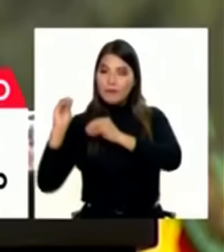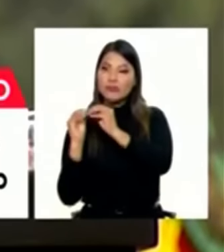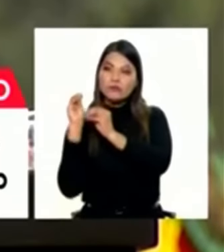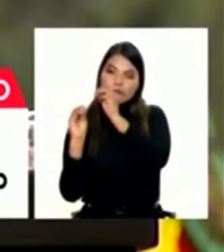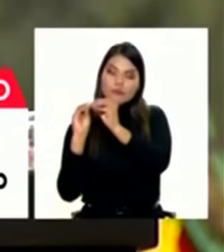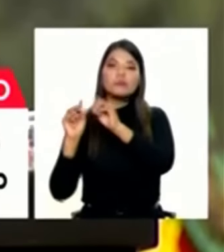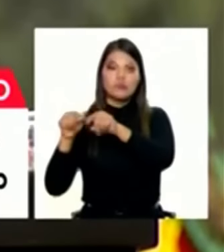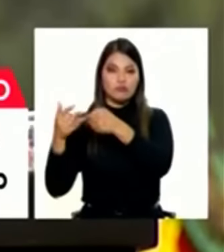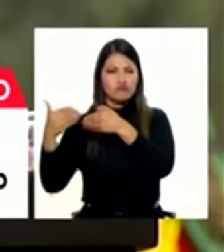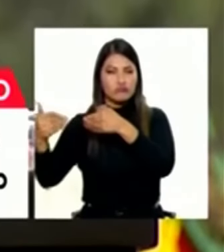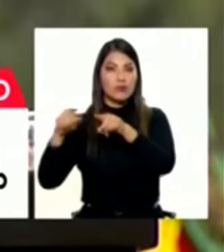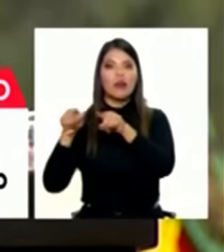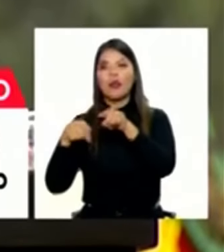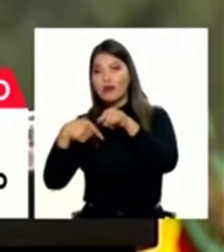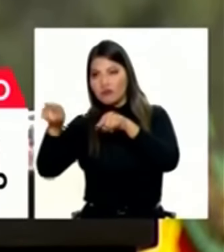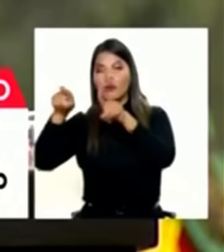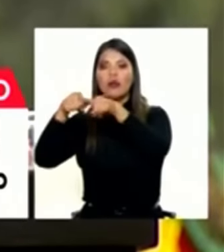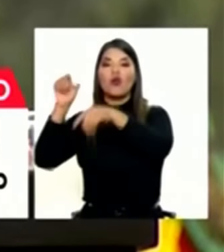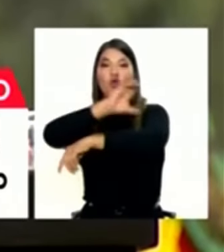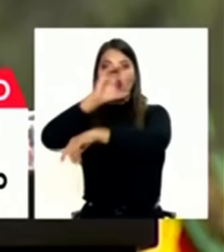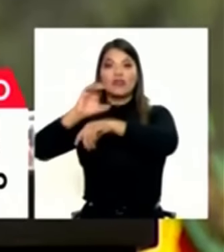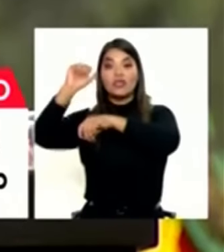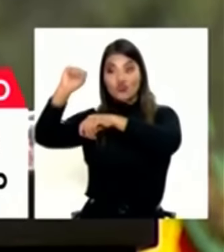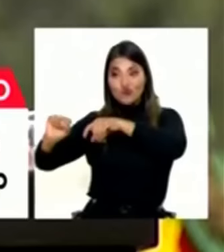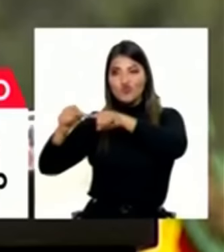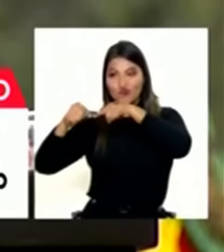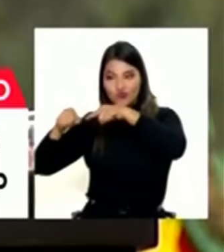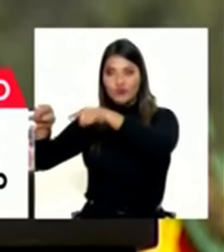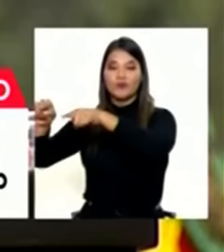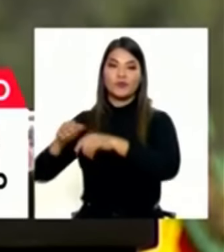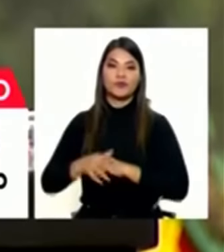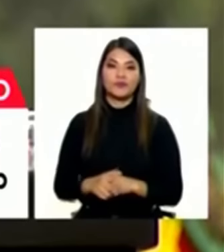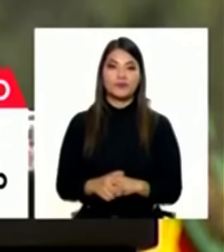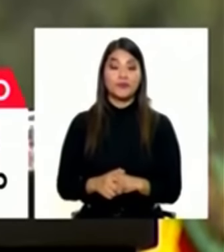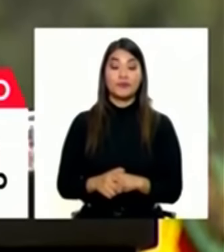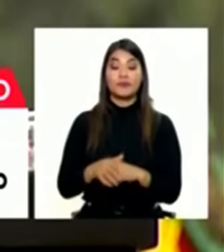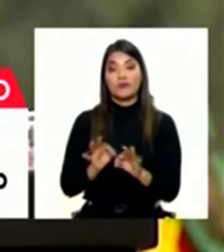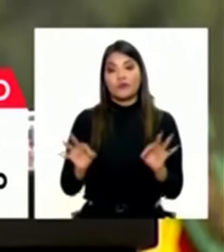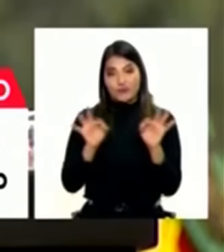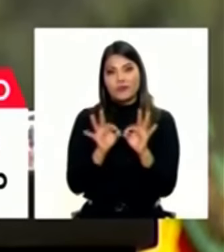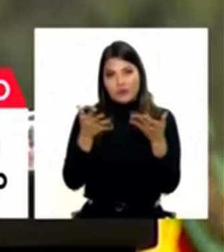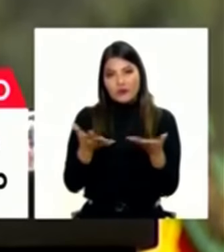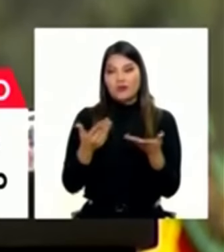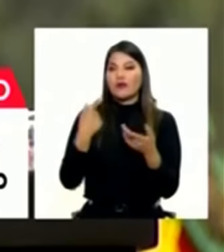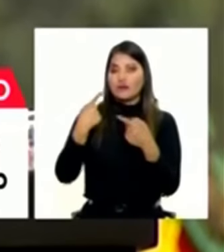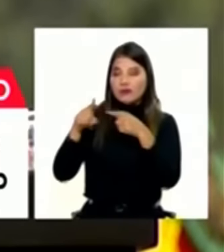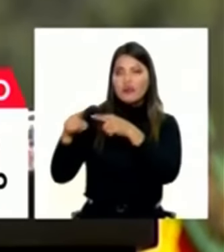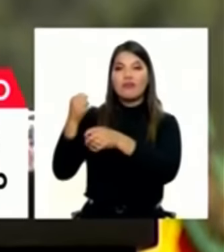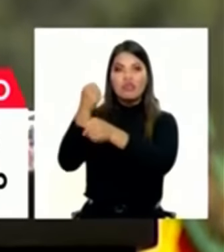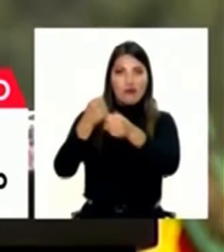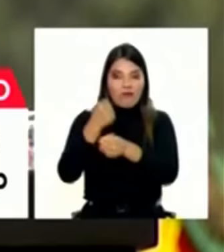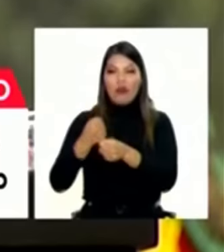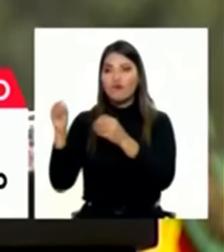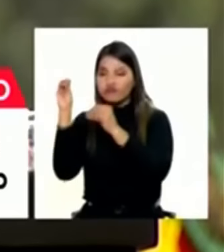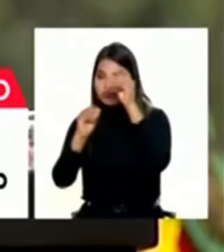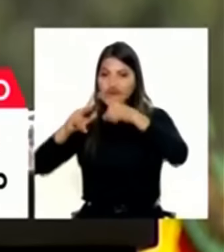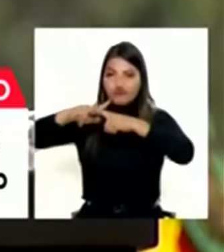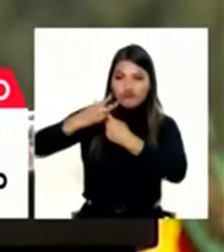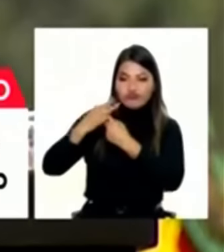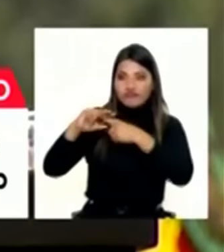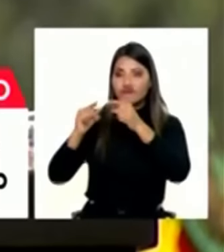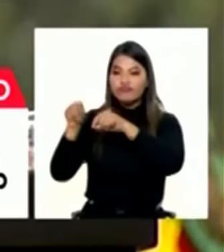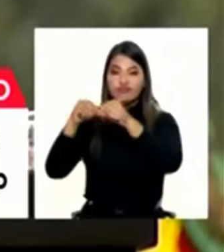meses y será destinado a la costa sur del país. Es importante destacar que con estas aeronaves